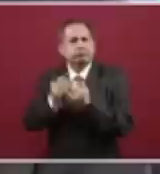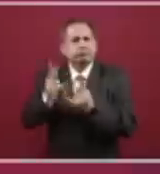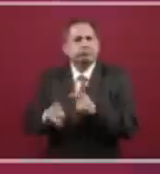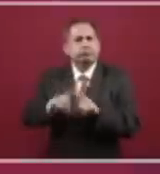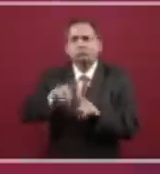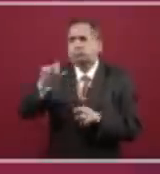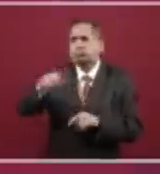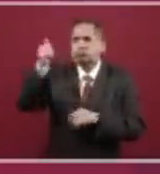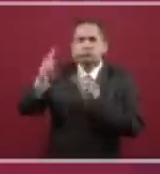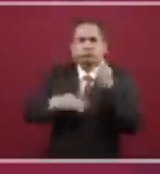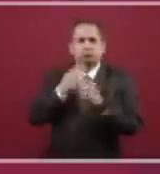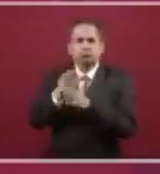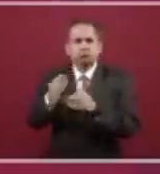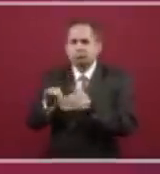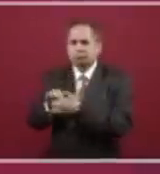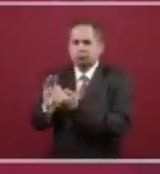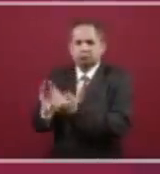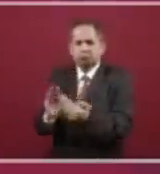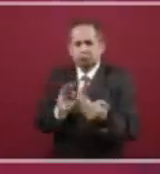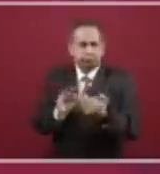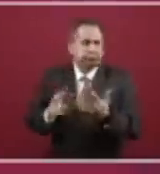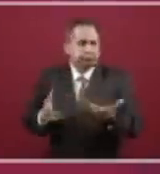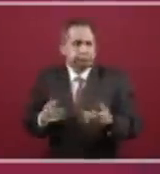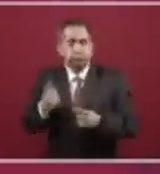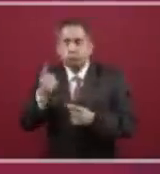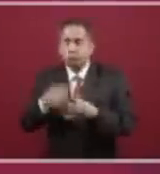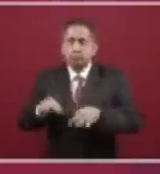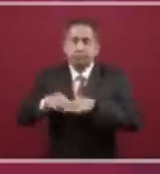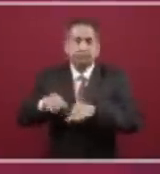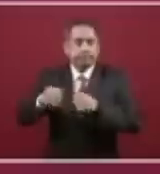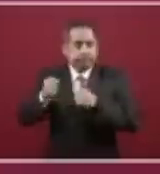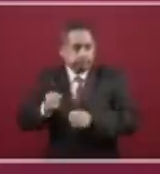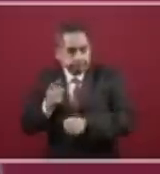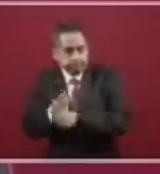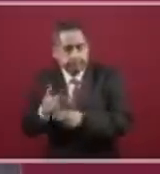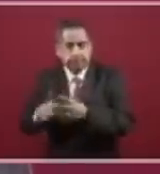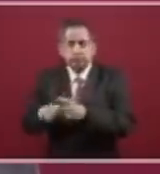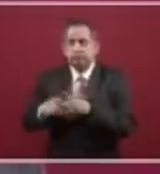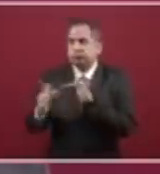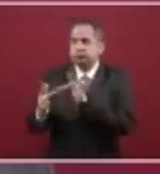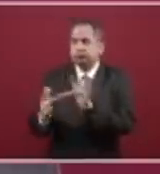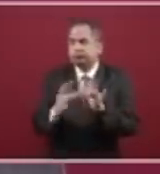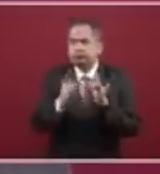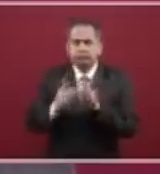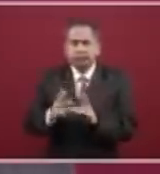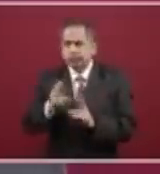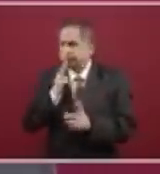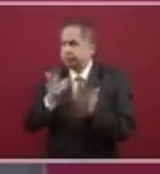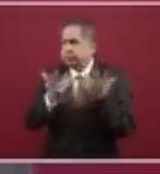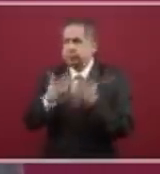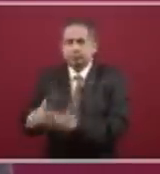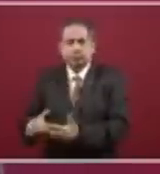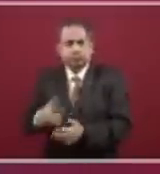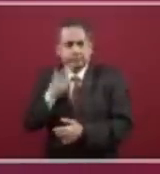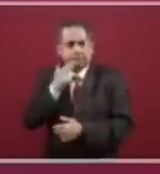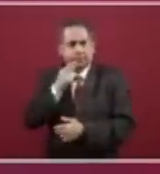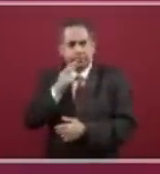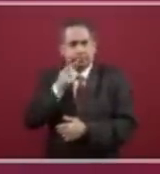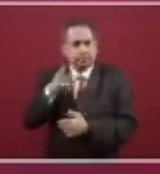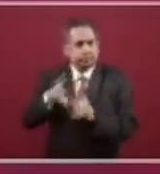del mundo garantizando la seguridad y la conectividad eficiente de los usuarios de los aeropuertos